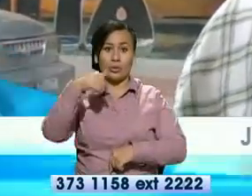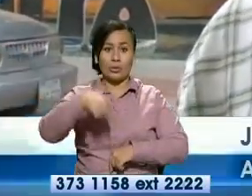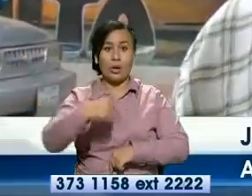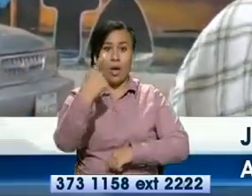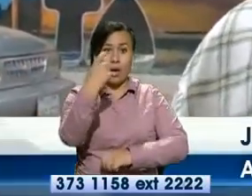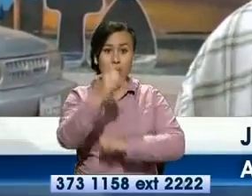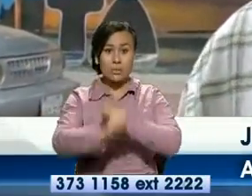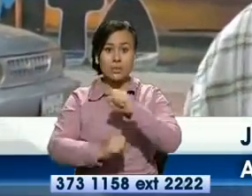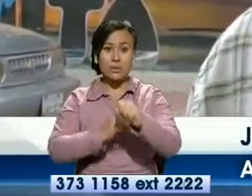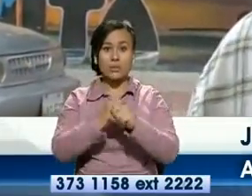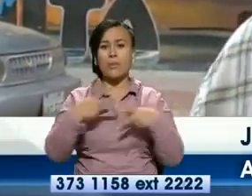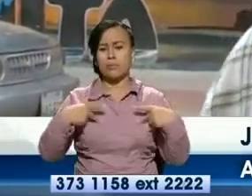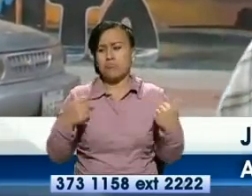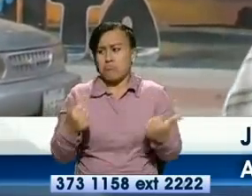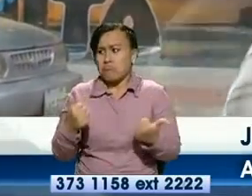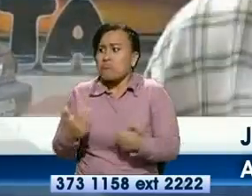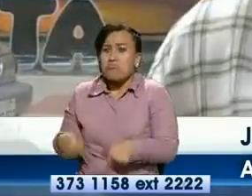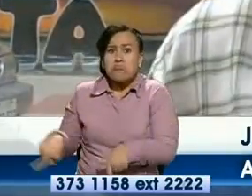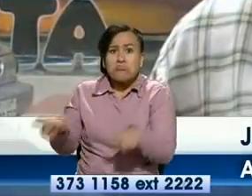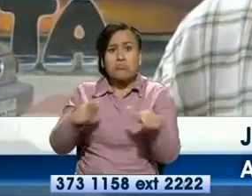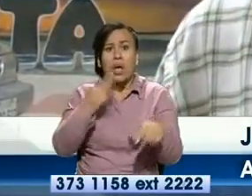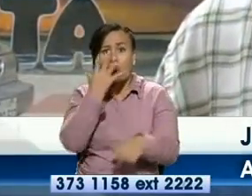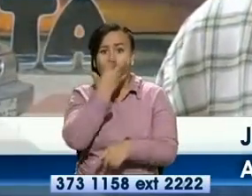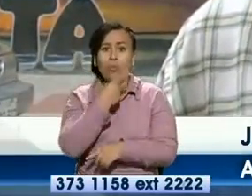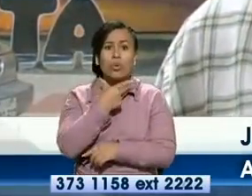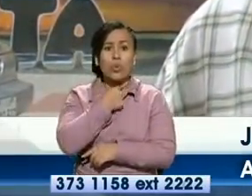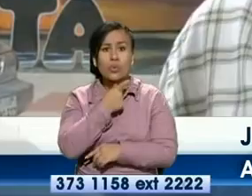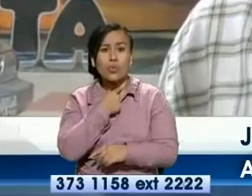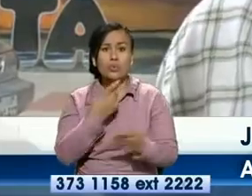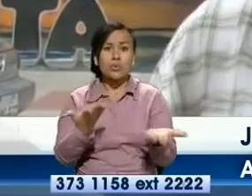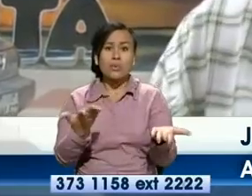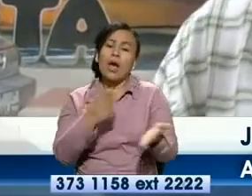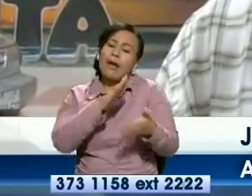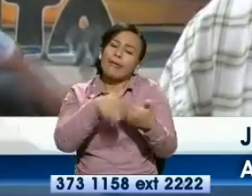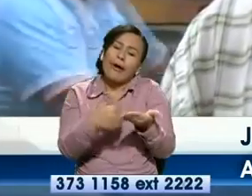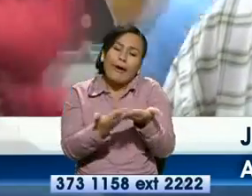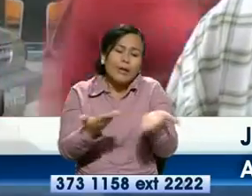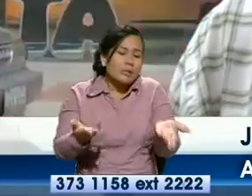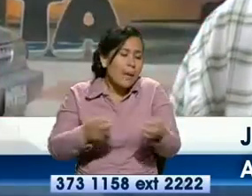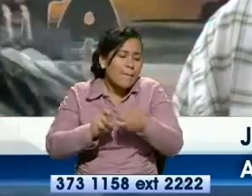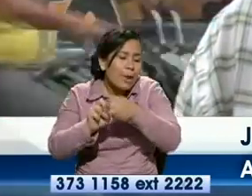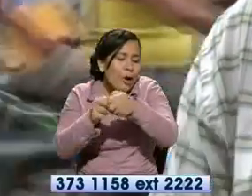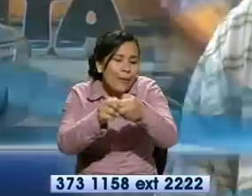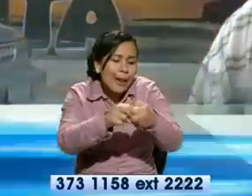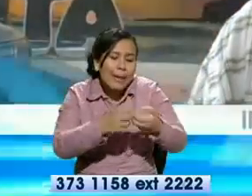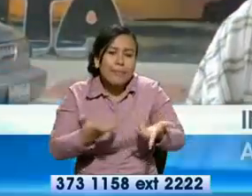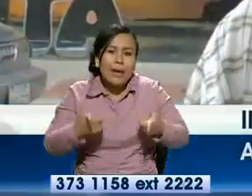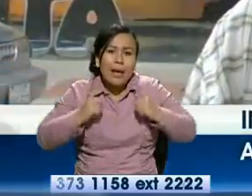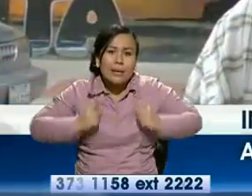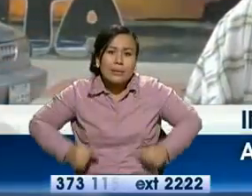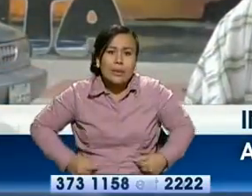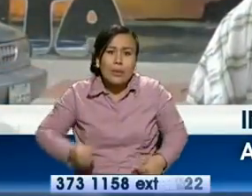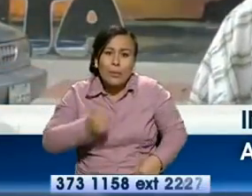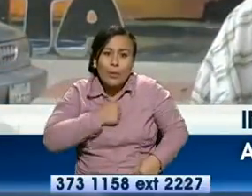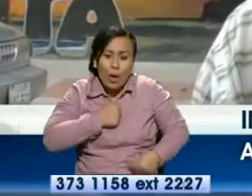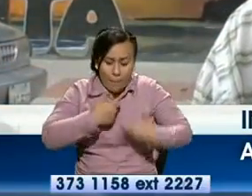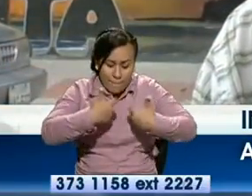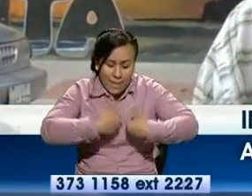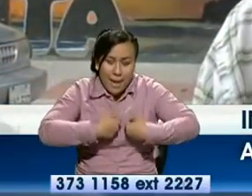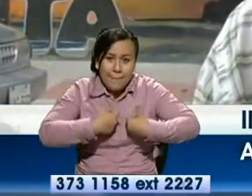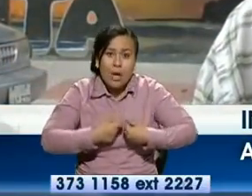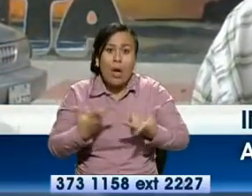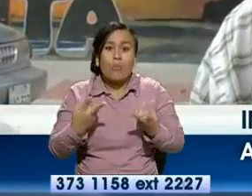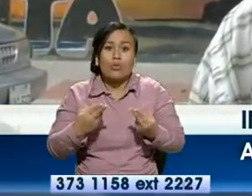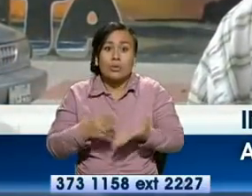la verdad que estoy muy conforme con Montañita. Creo que por ahí las cosas que pueden suceder son parte de cada uno, los excesos, los